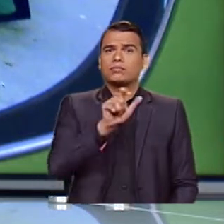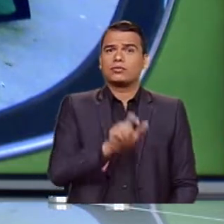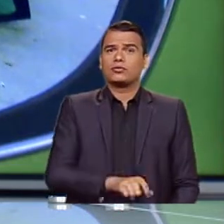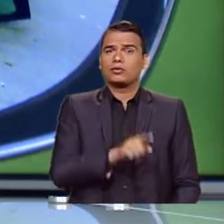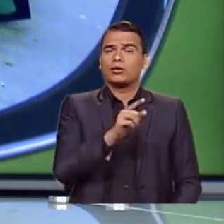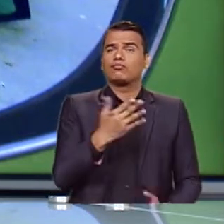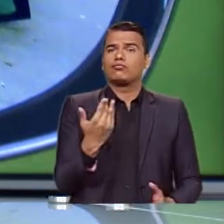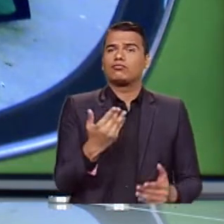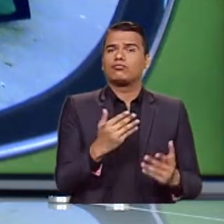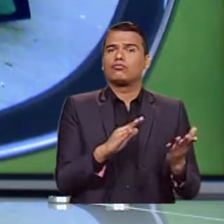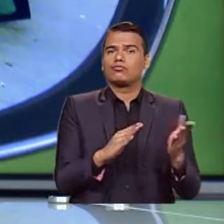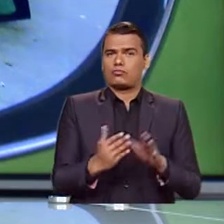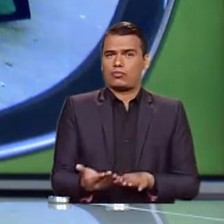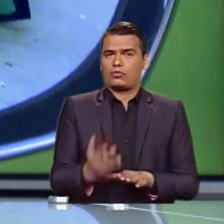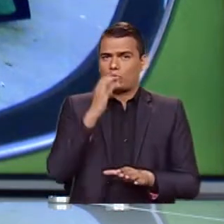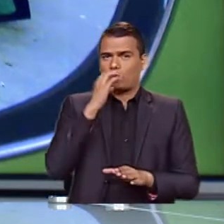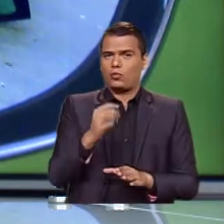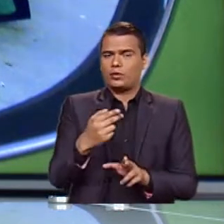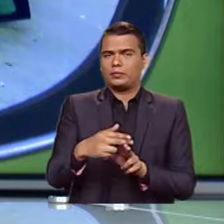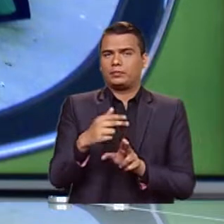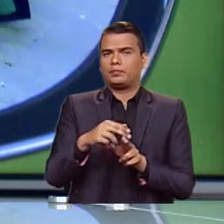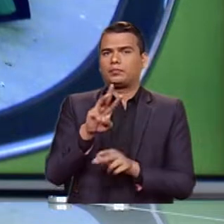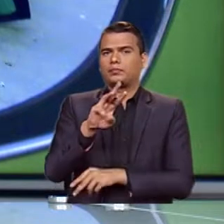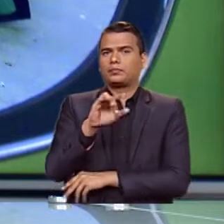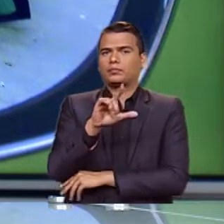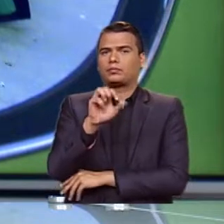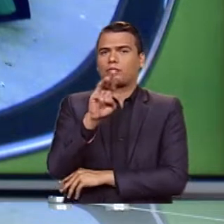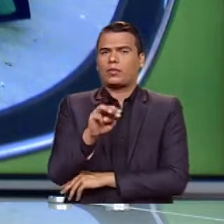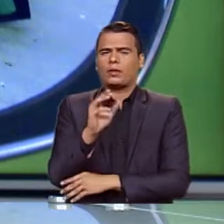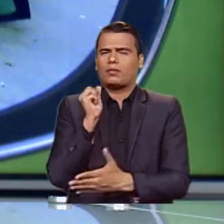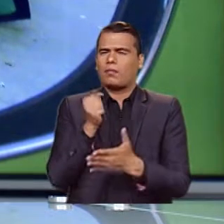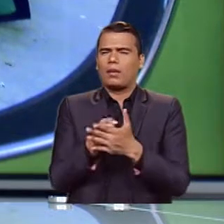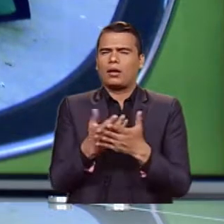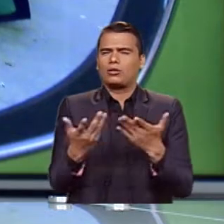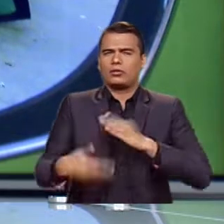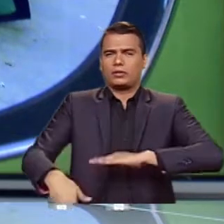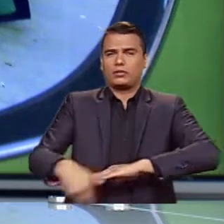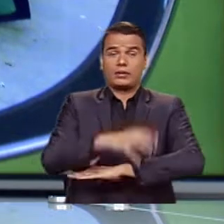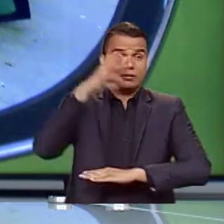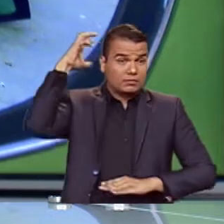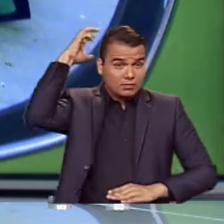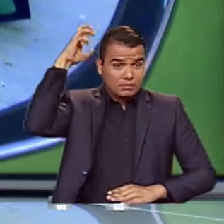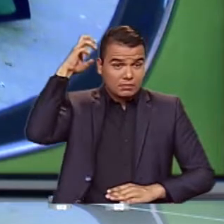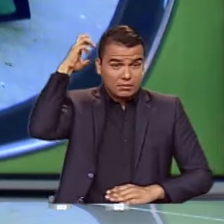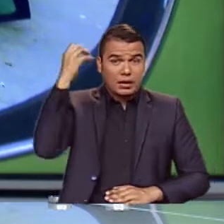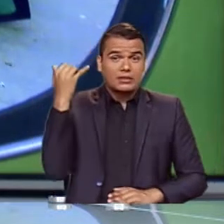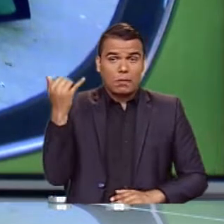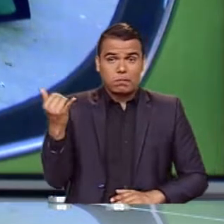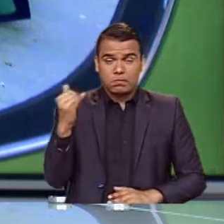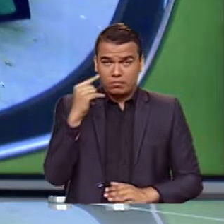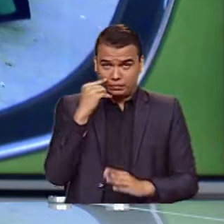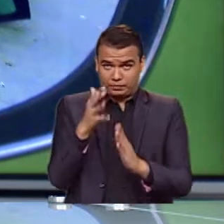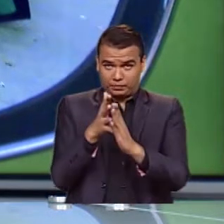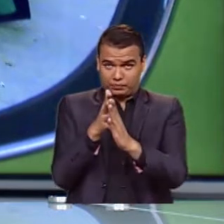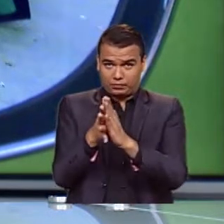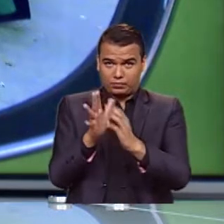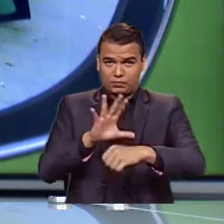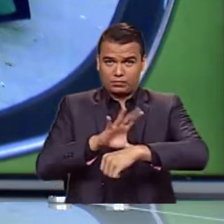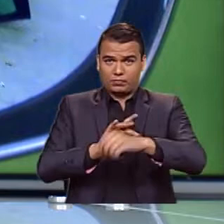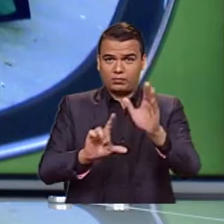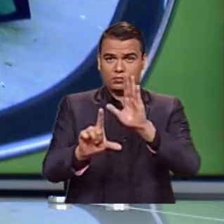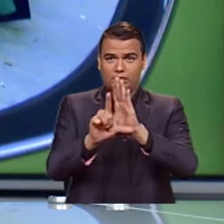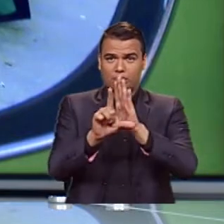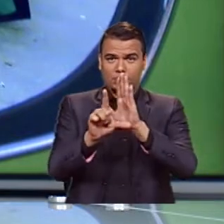e integrante de la defensa civil william salinas quien falleció en la vía hacia avance en medicina legal se encuentra la periodista licet romero con más información